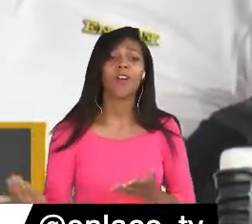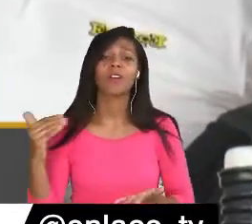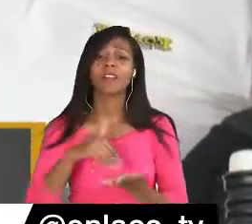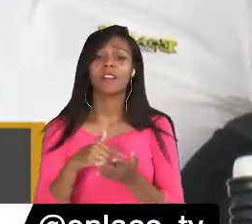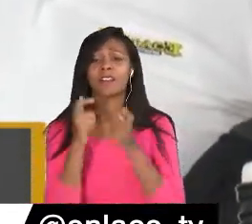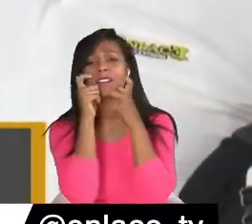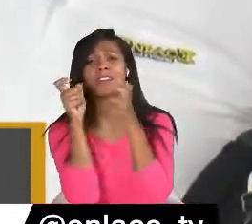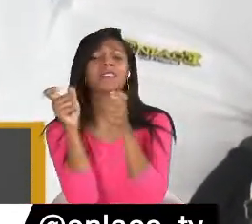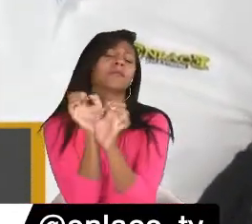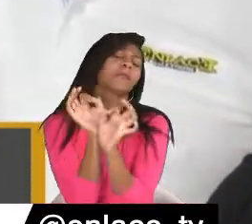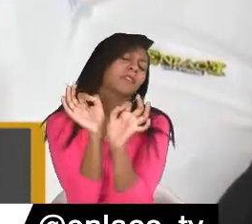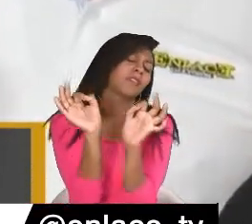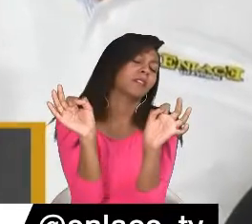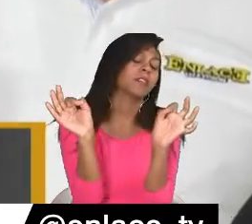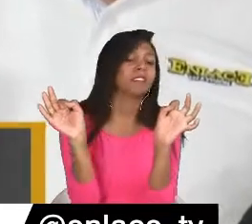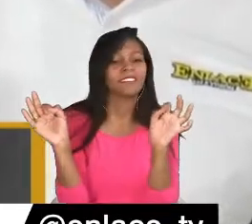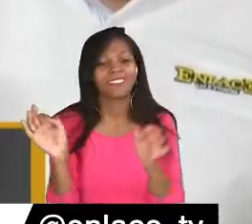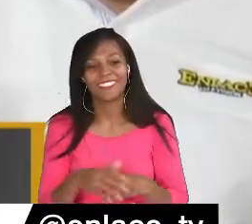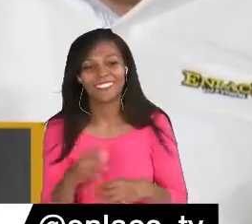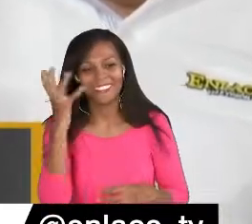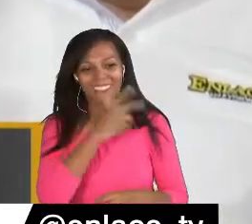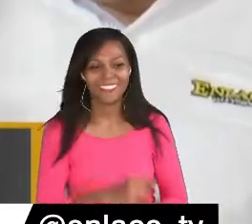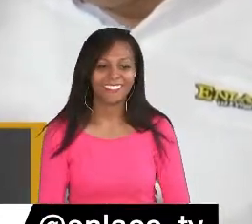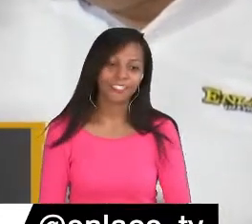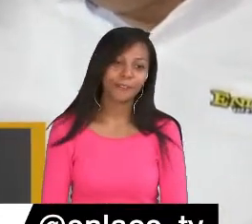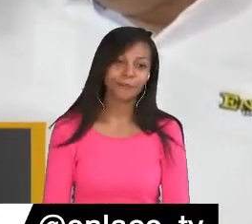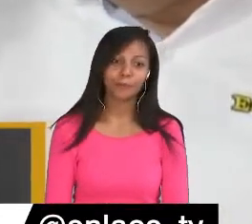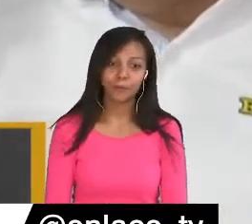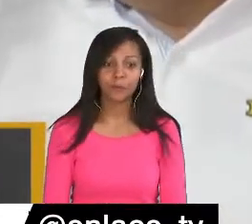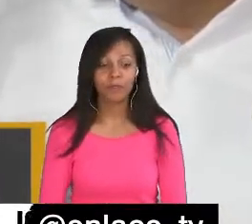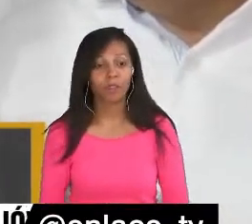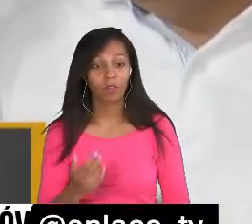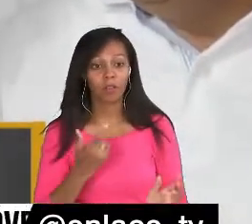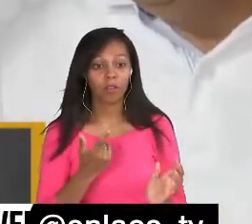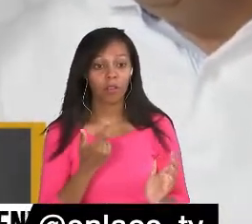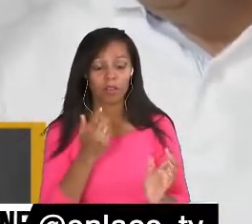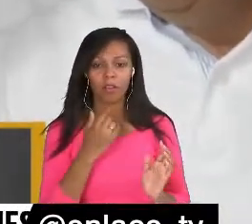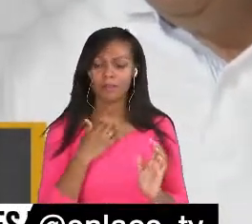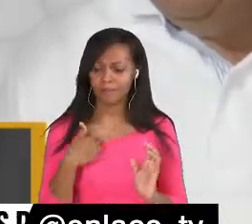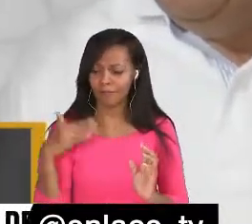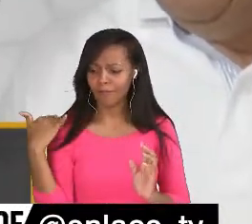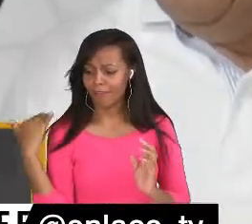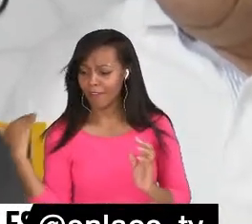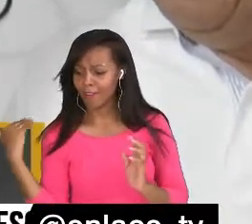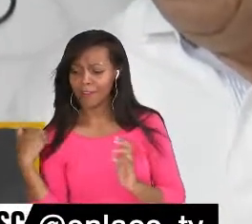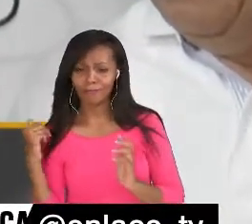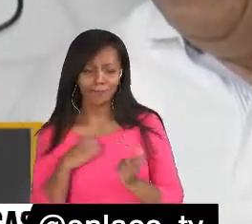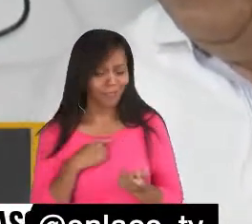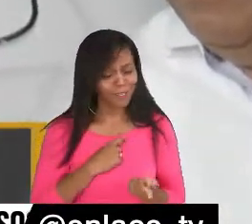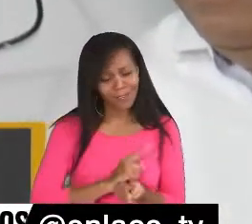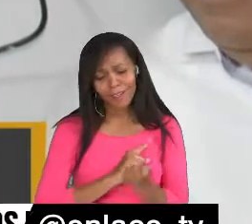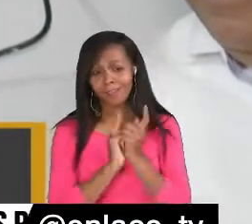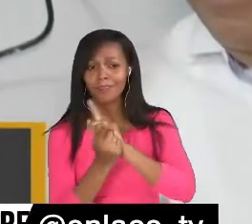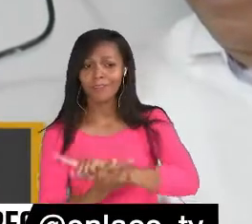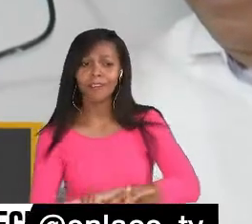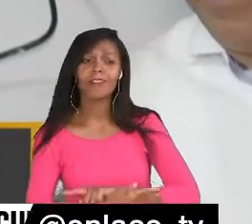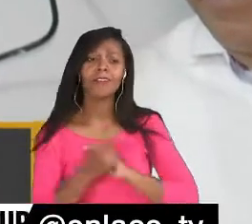no me vuelvo a ilusionar. Y ya no soy el hombre aquel que